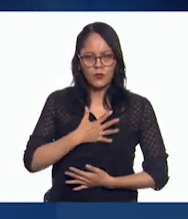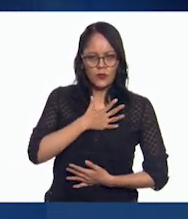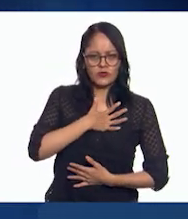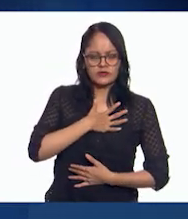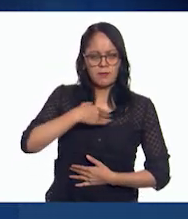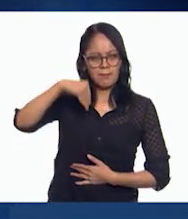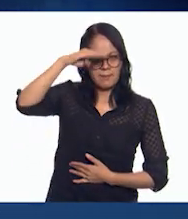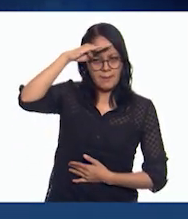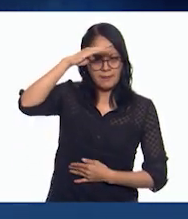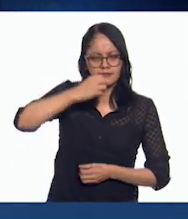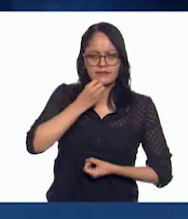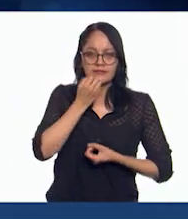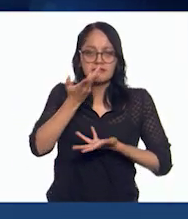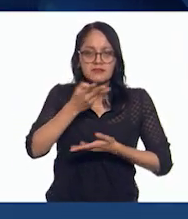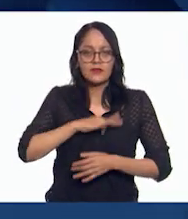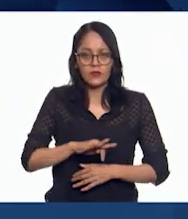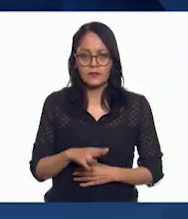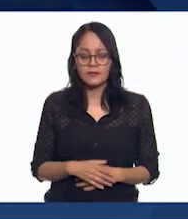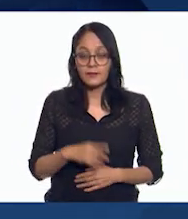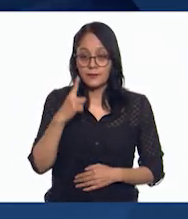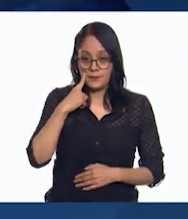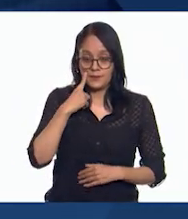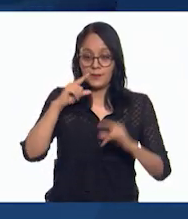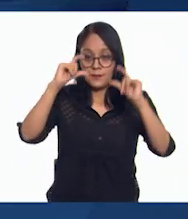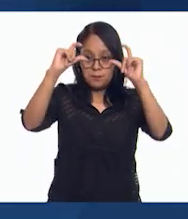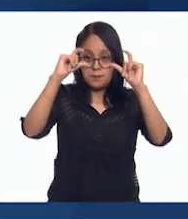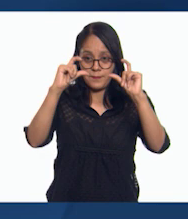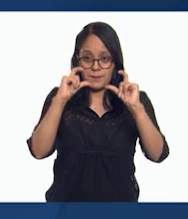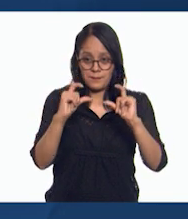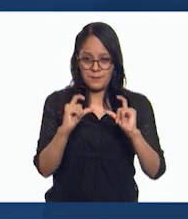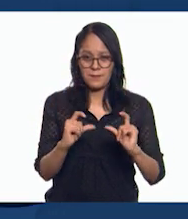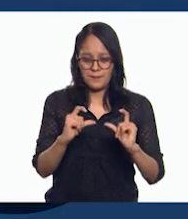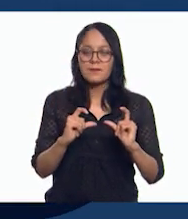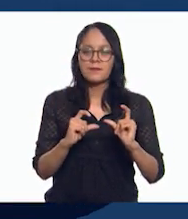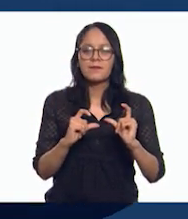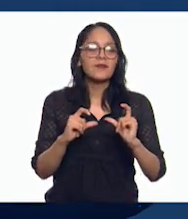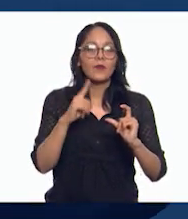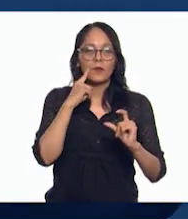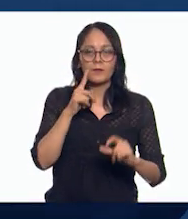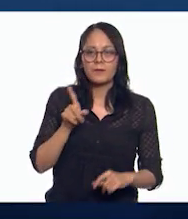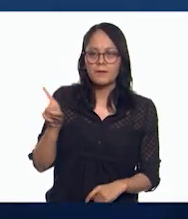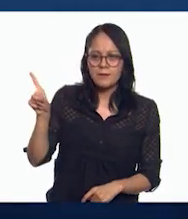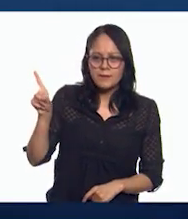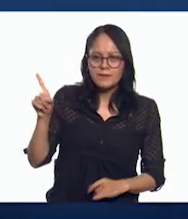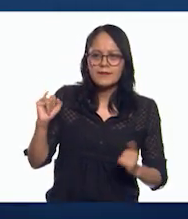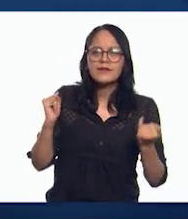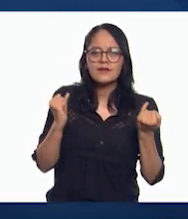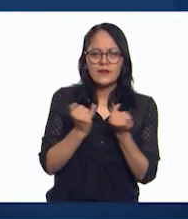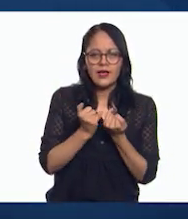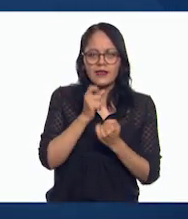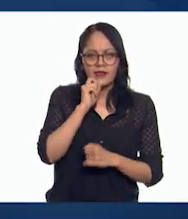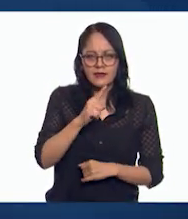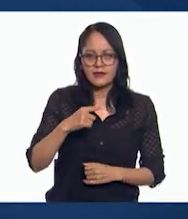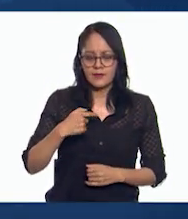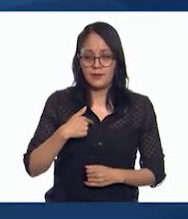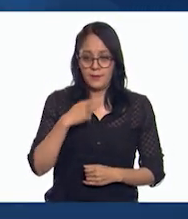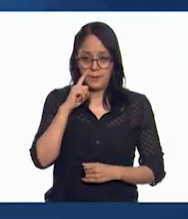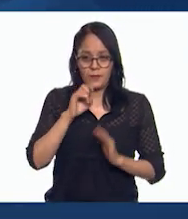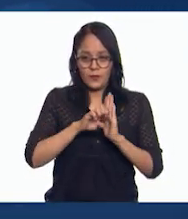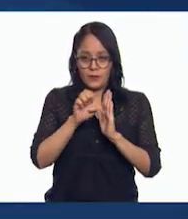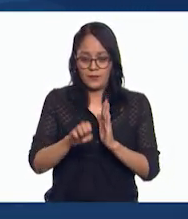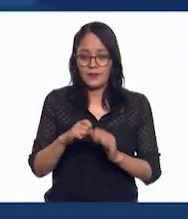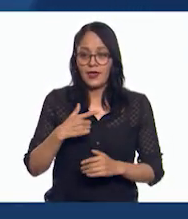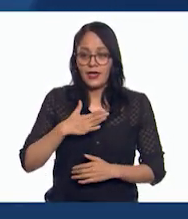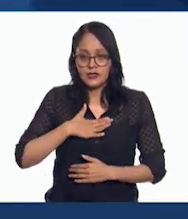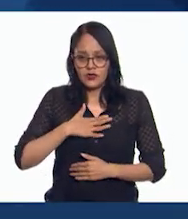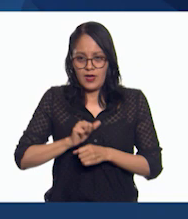y pensamientos. En estos versos, como resulta evidente, pueden apreciar también la forma en que el yo poético